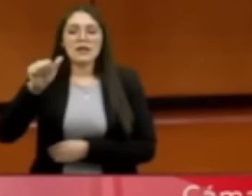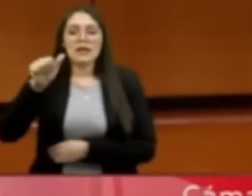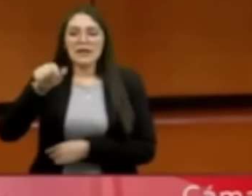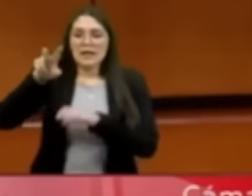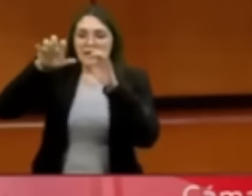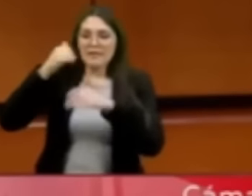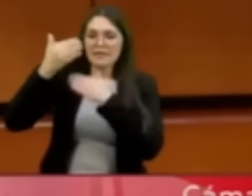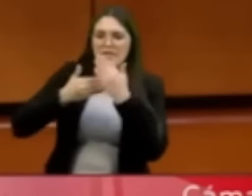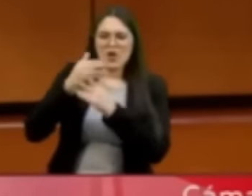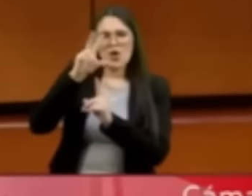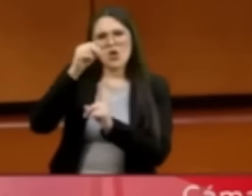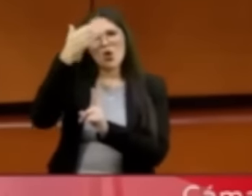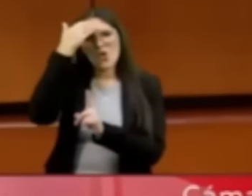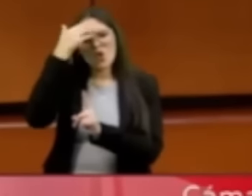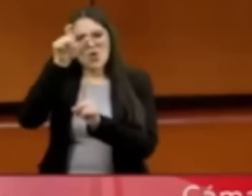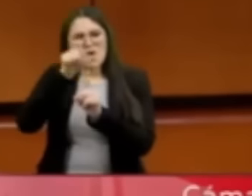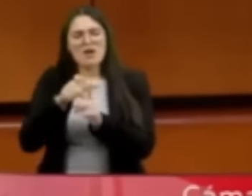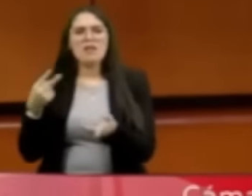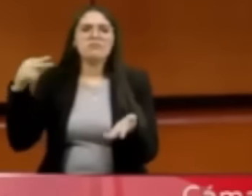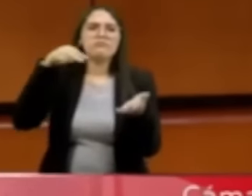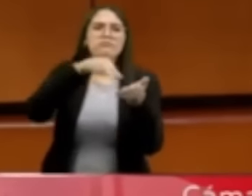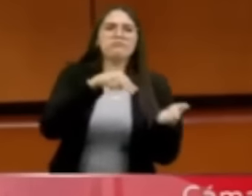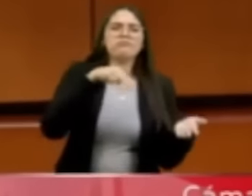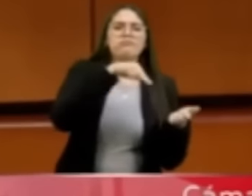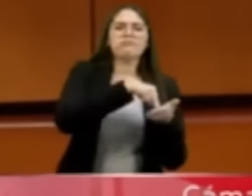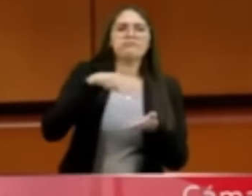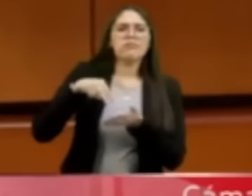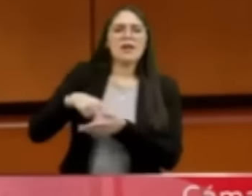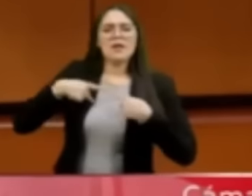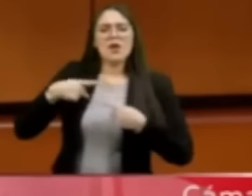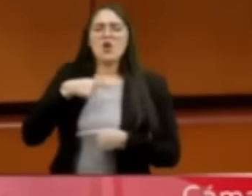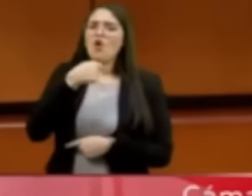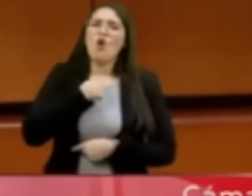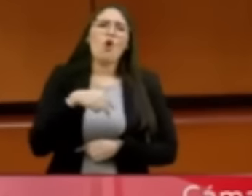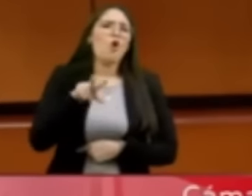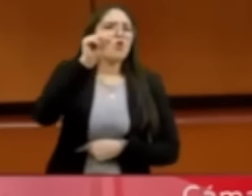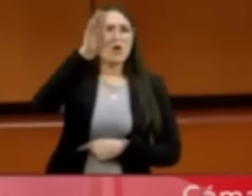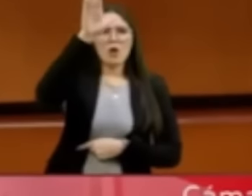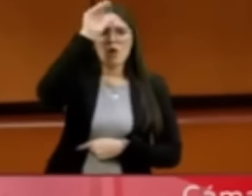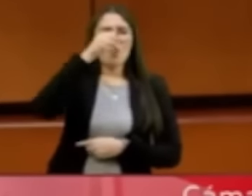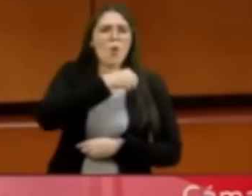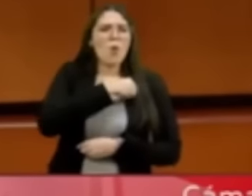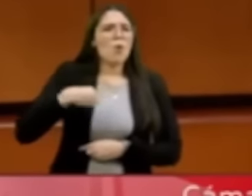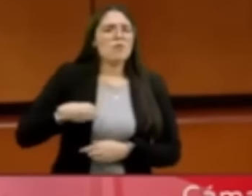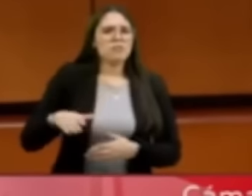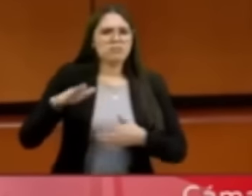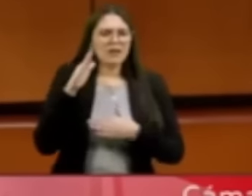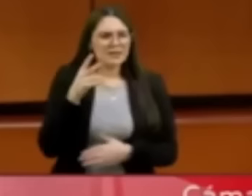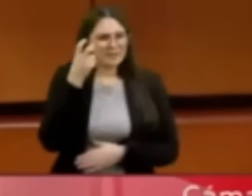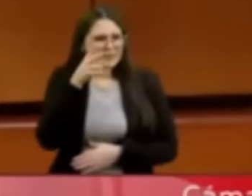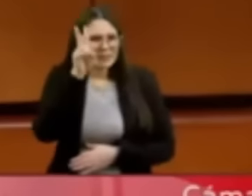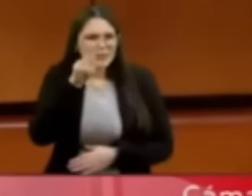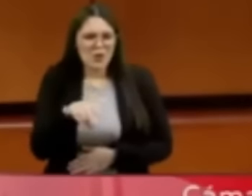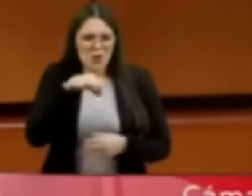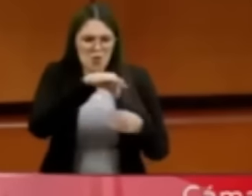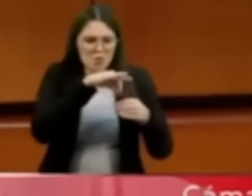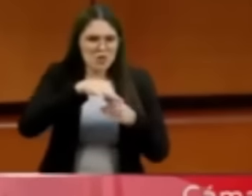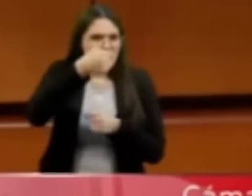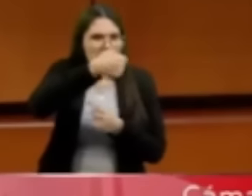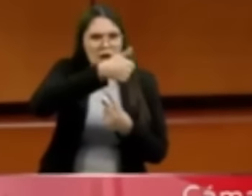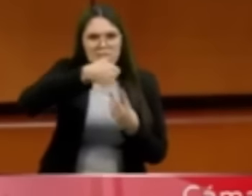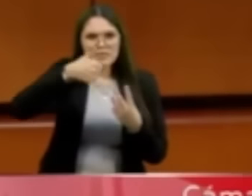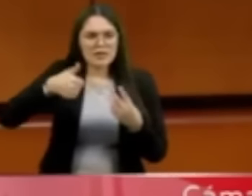conocían, a decir frente a los medios que estaban totalmente de acuerdo en votar en contra. No, señores, el voto es individual, el